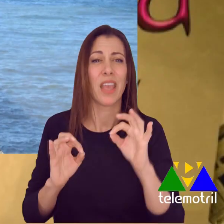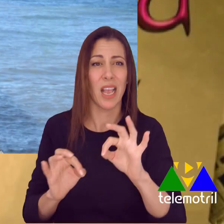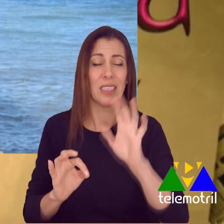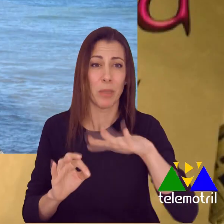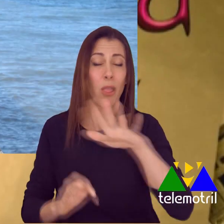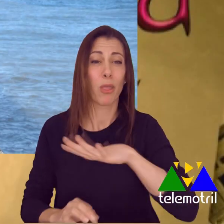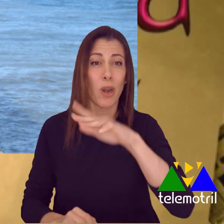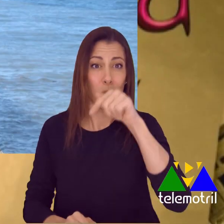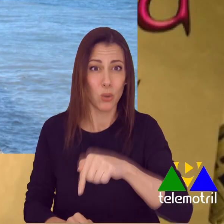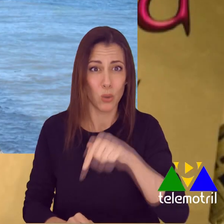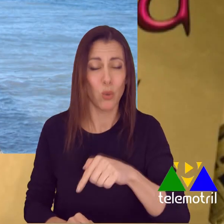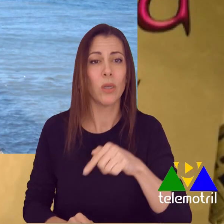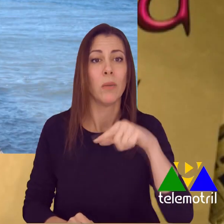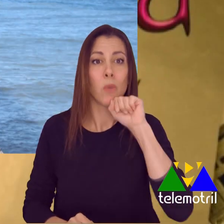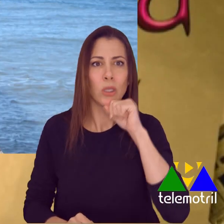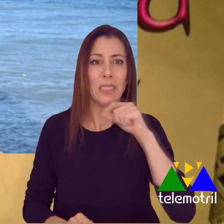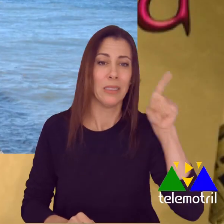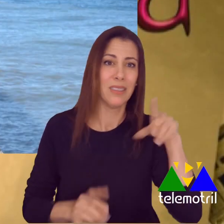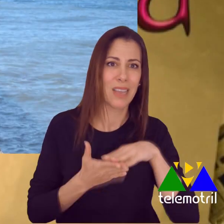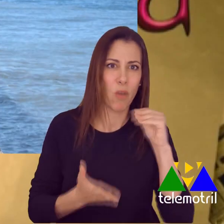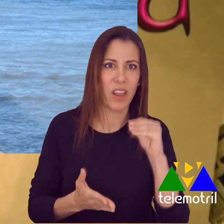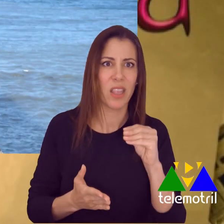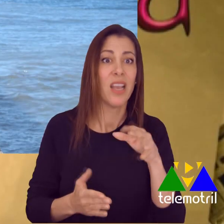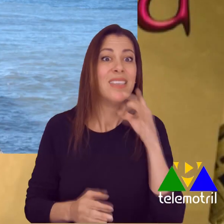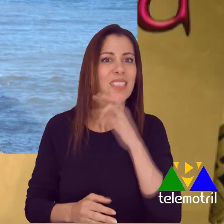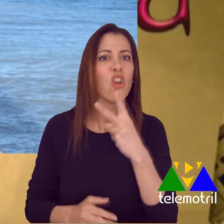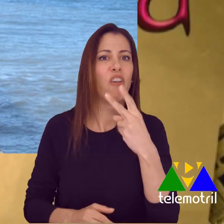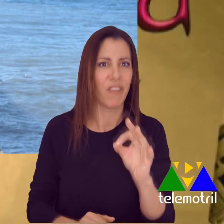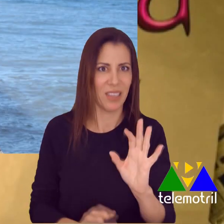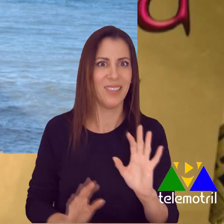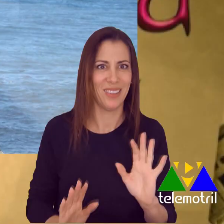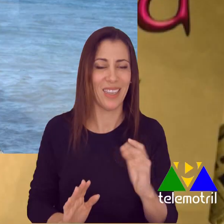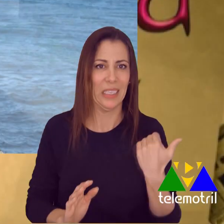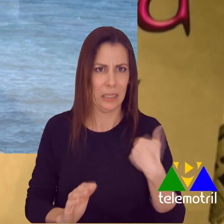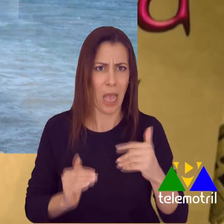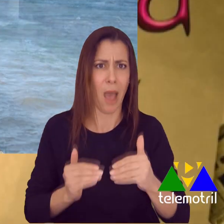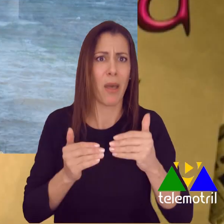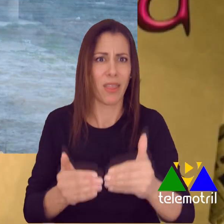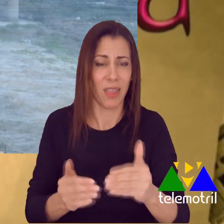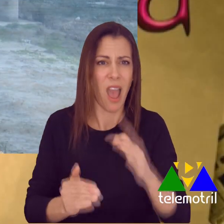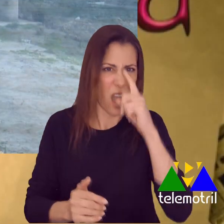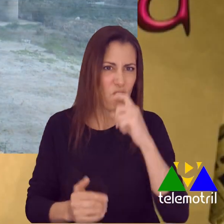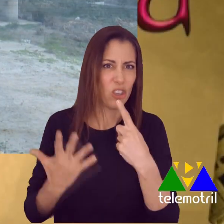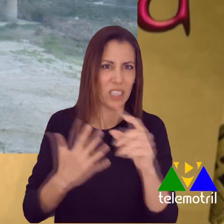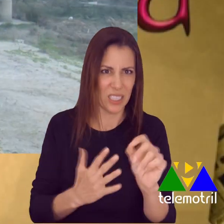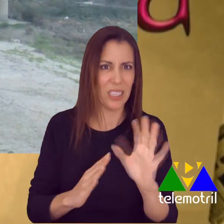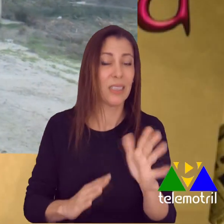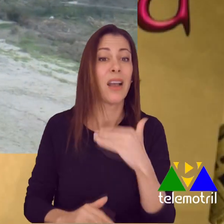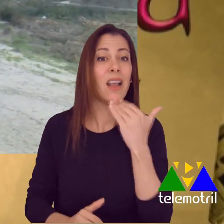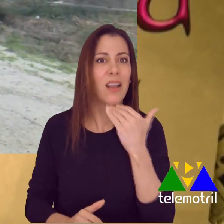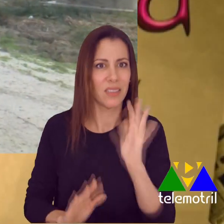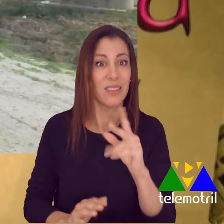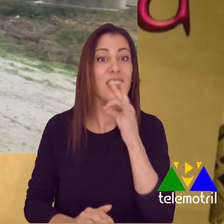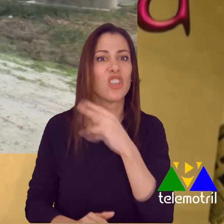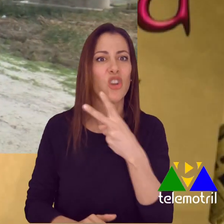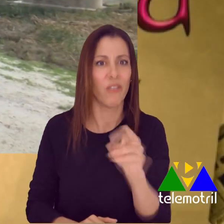Vega de Motril y Salobreña ha sido en el siglo XX, bien entrado el siglo XX, hasta los años 60 prácticamente del